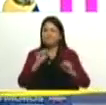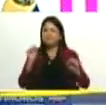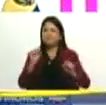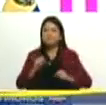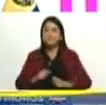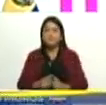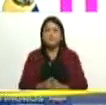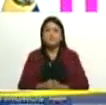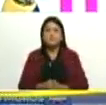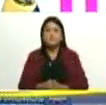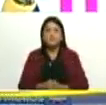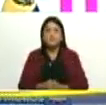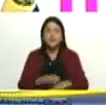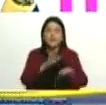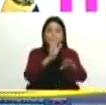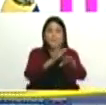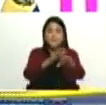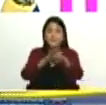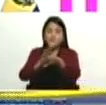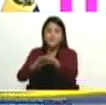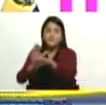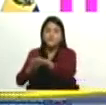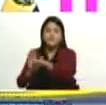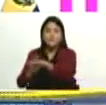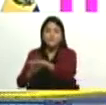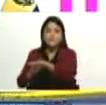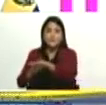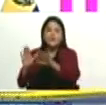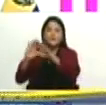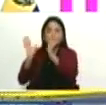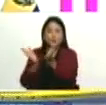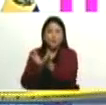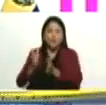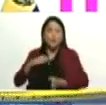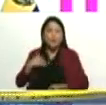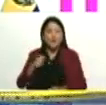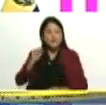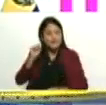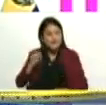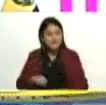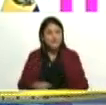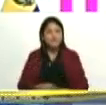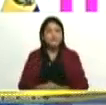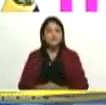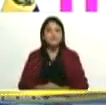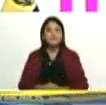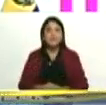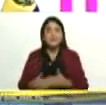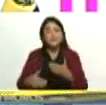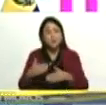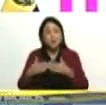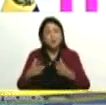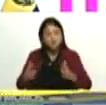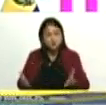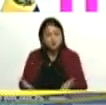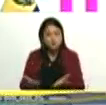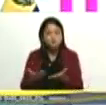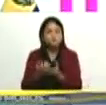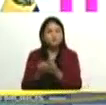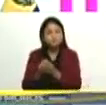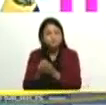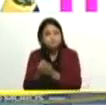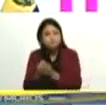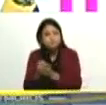Pues les doy la buena noticia, ese mundo ya existe, ese mundo está naciendo, y América Latina y el